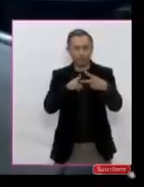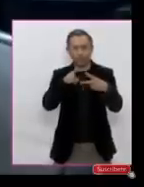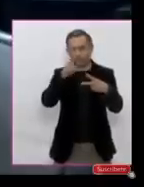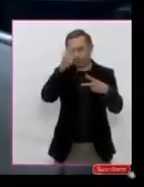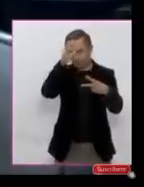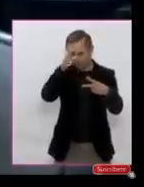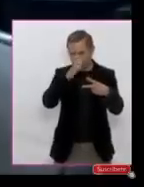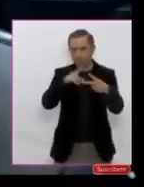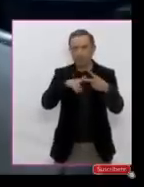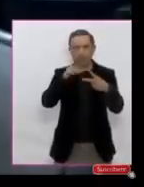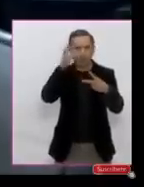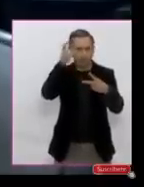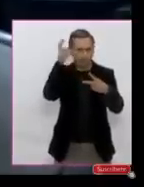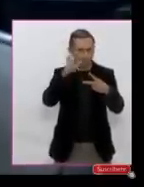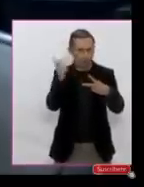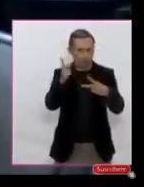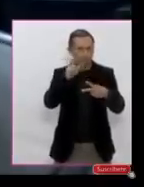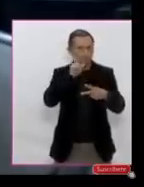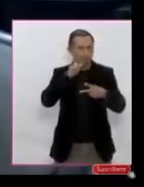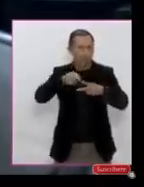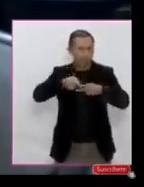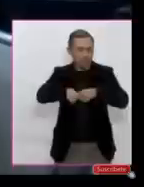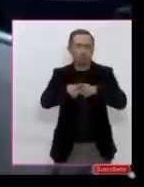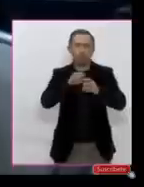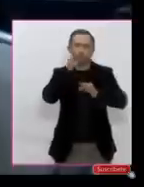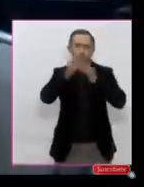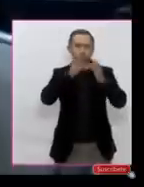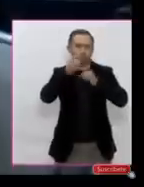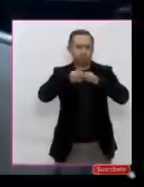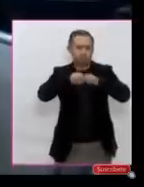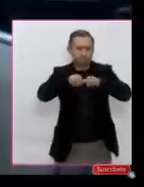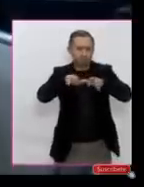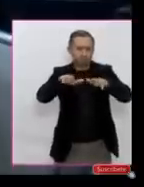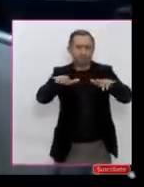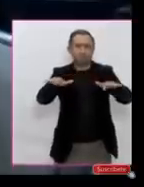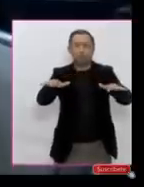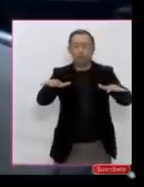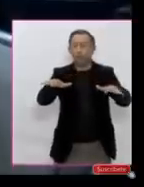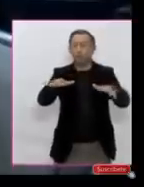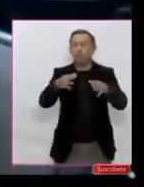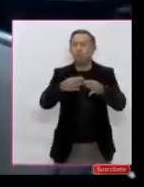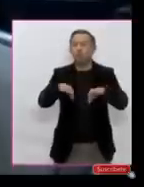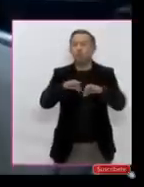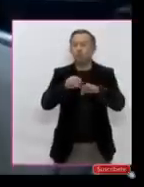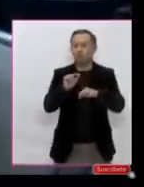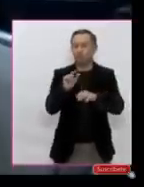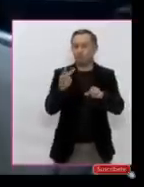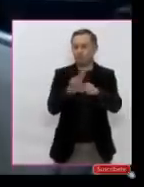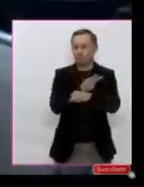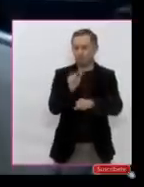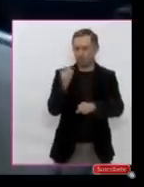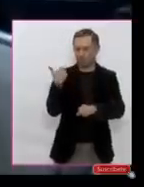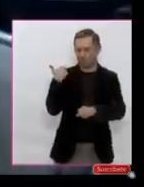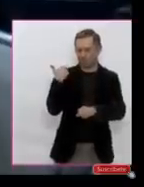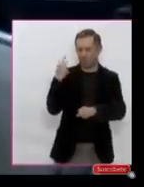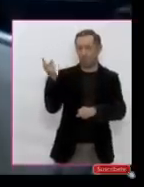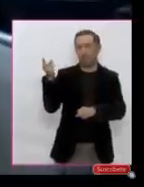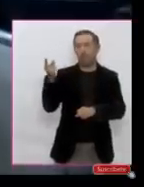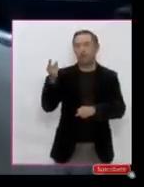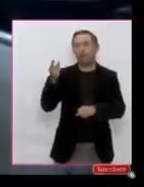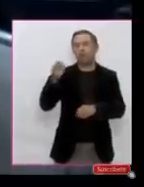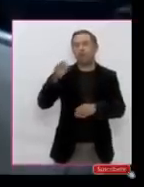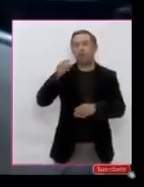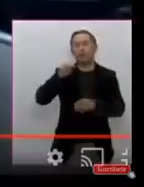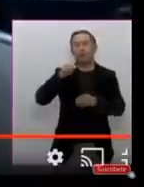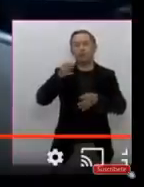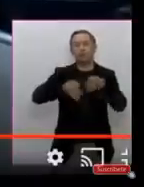hidalgo me parece pertinente resaltar lo que en días pasados el magistrado josé luís